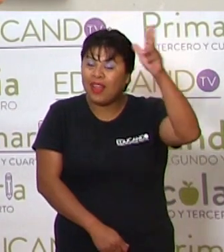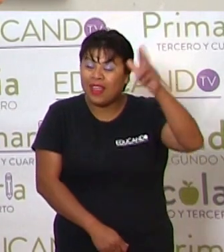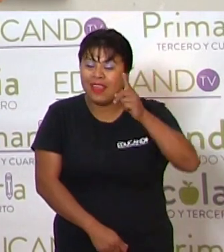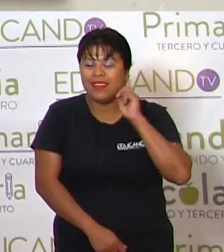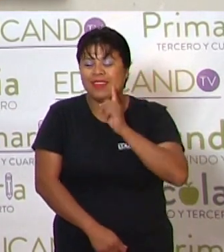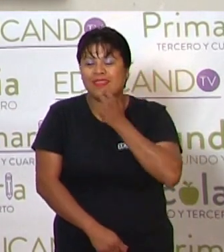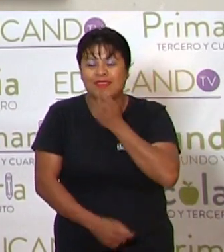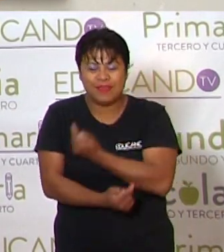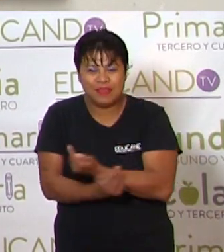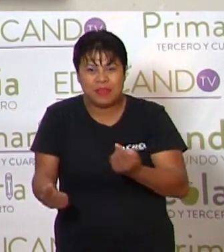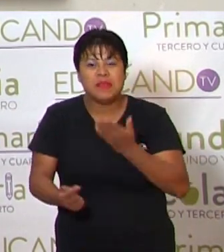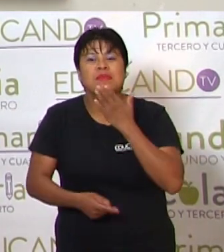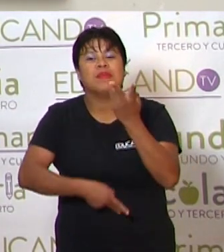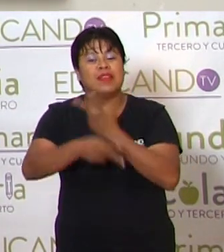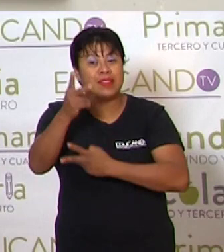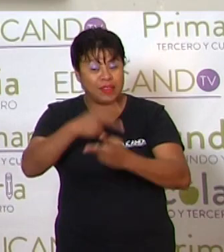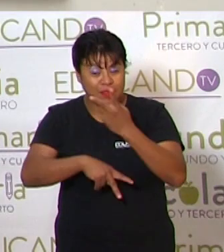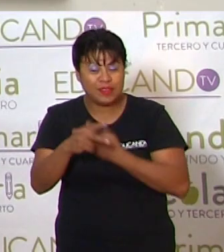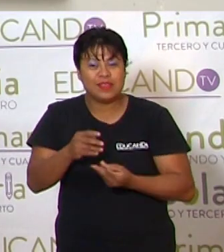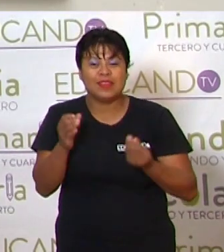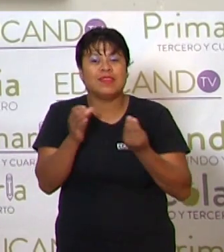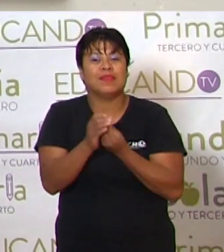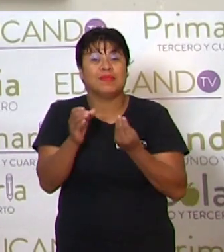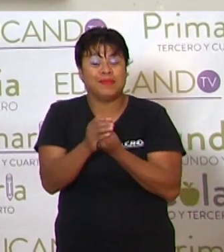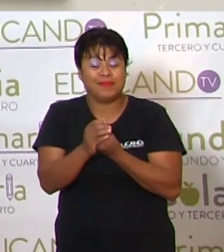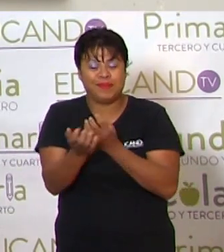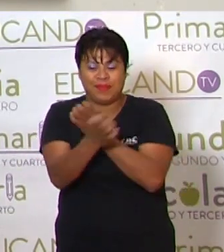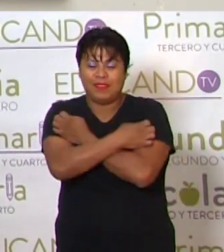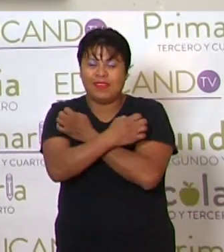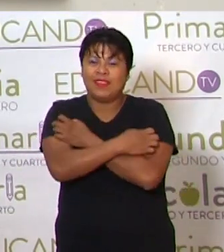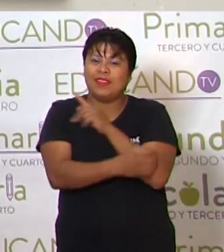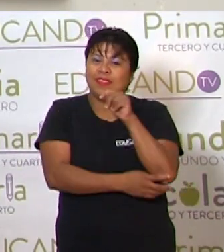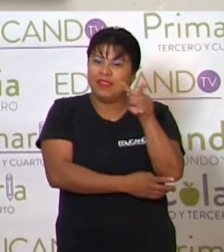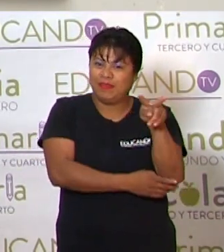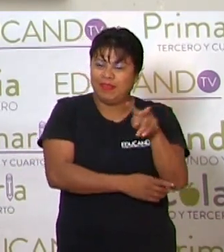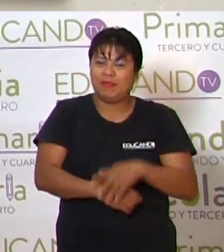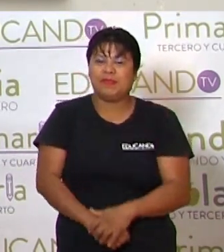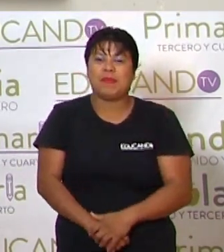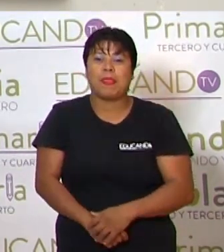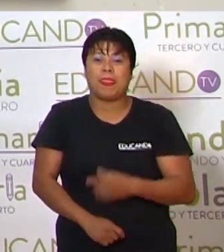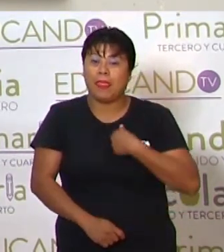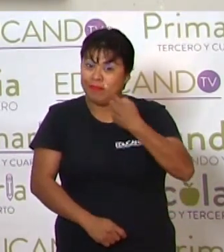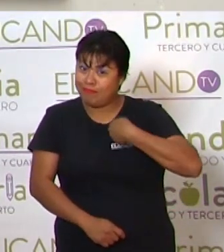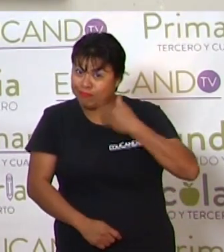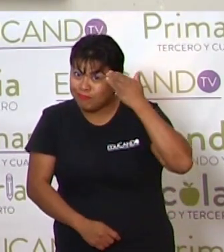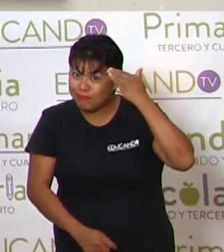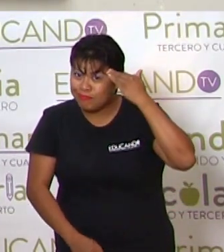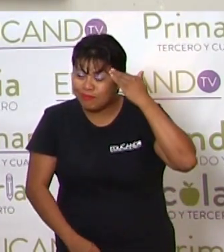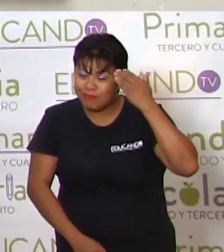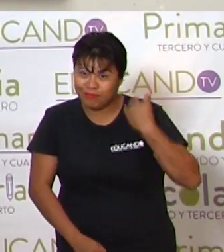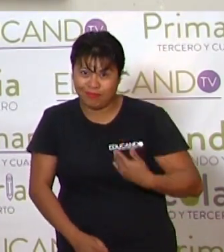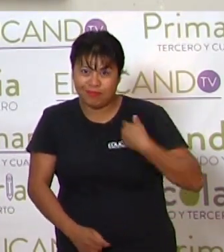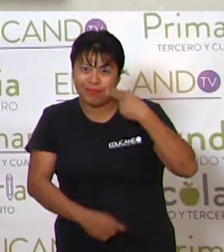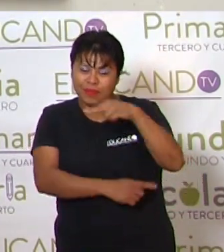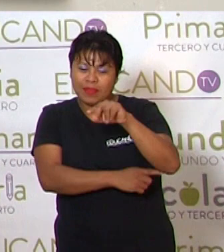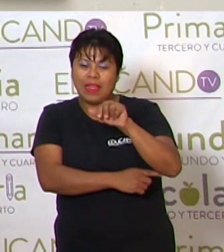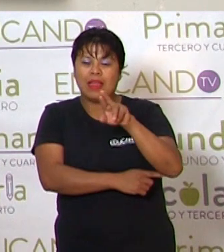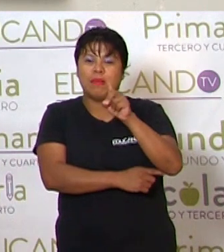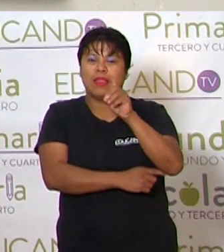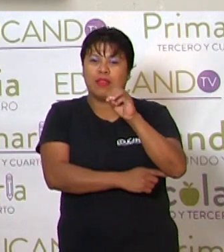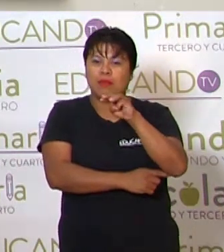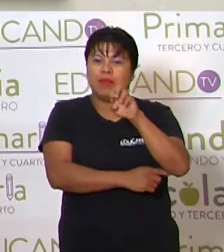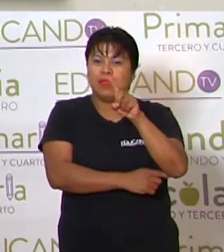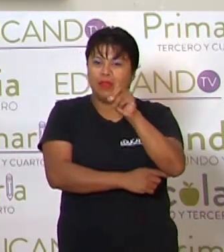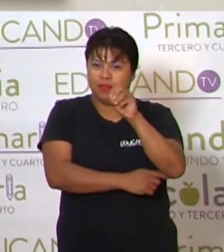Hola, ¿qué tal, niños y niñas? Bienvenidos nuevamente a tu programa Educando TV. Tú ya me conoces, mi nombre es